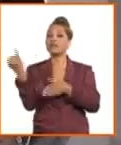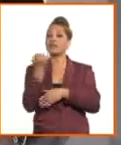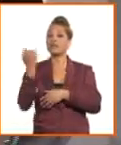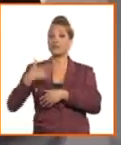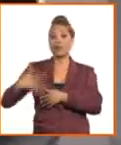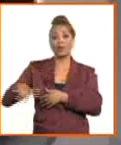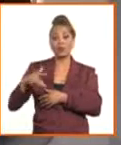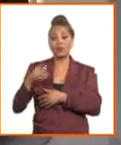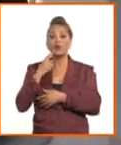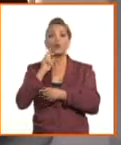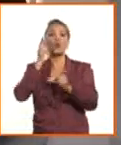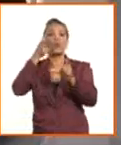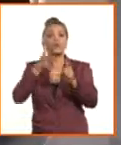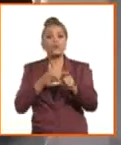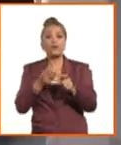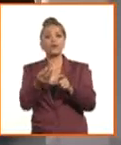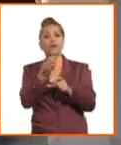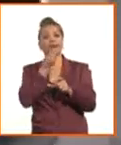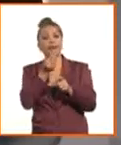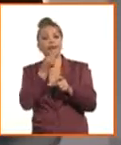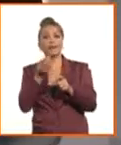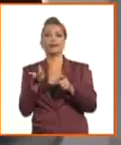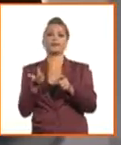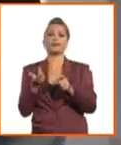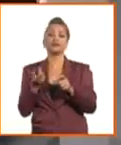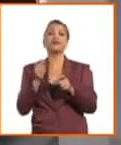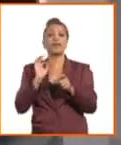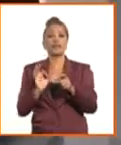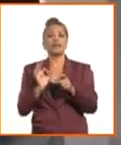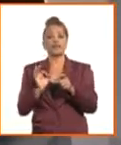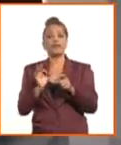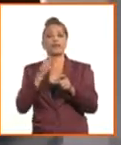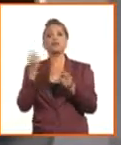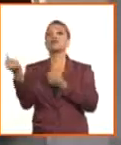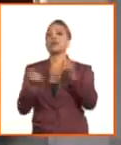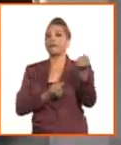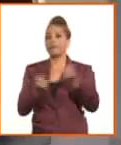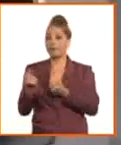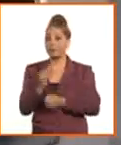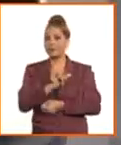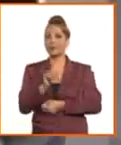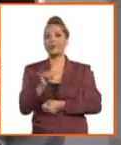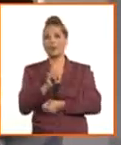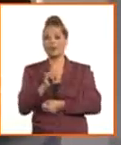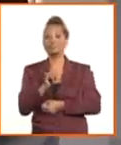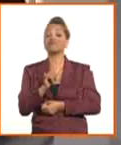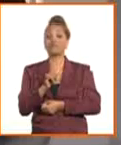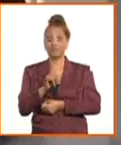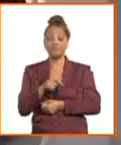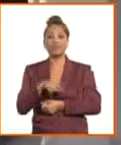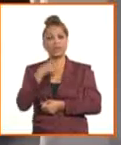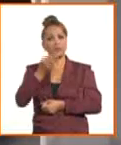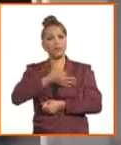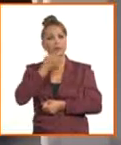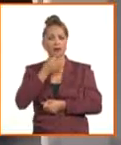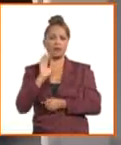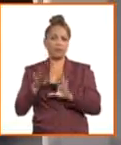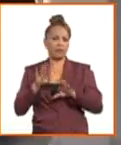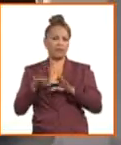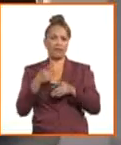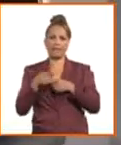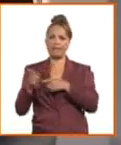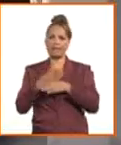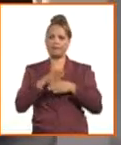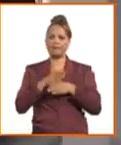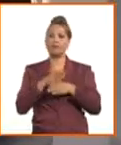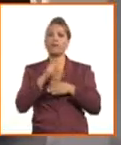los combustibles, de los alimentos y que tiene que tener una sostenibilidad del transporte, de los fletes, que nos hemos referido a eso muchas veces también. O sea,